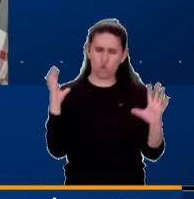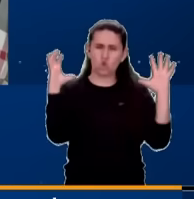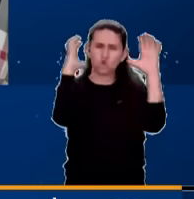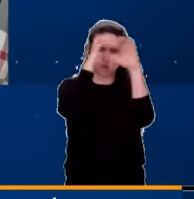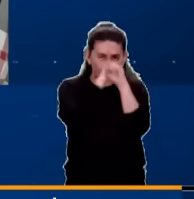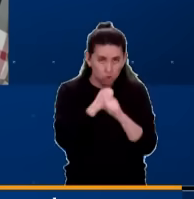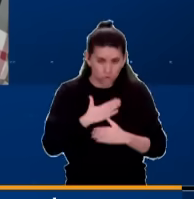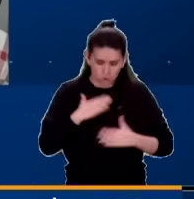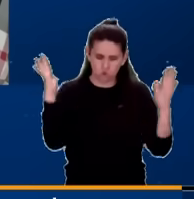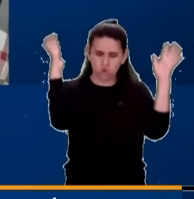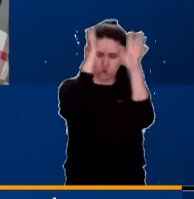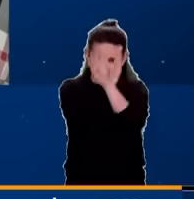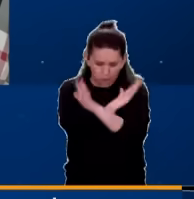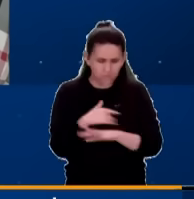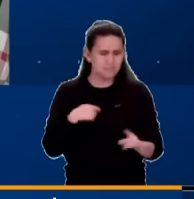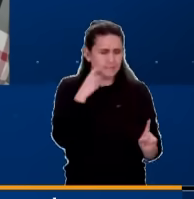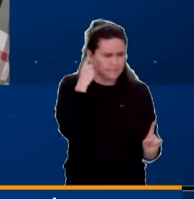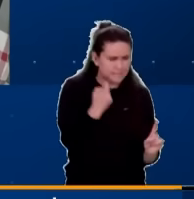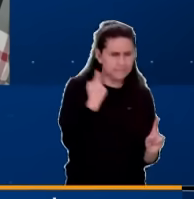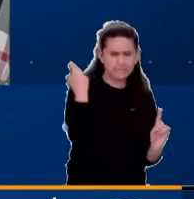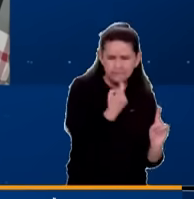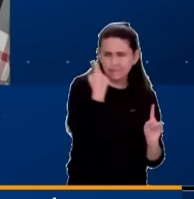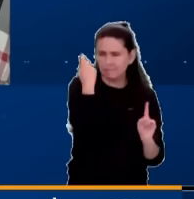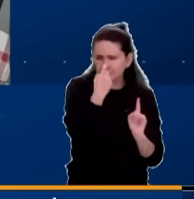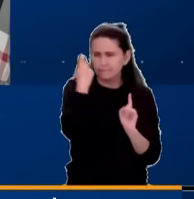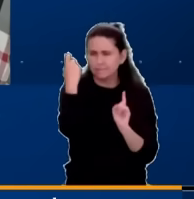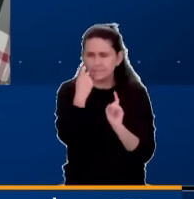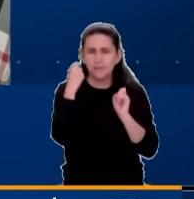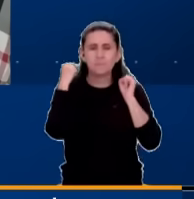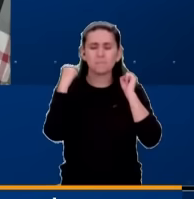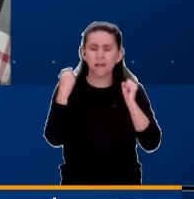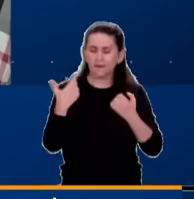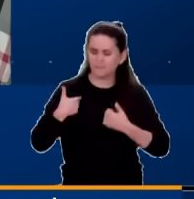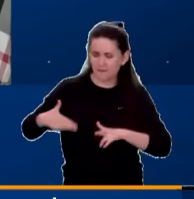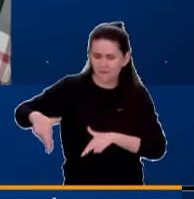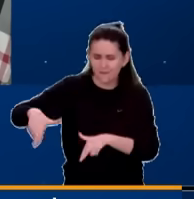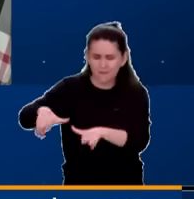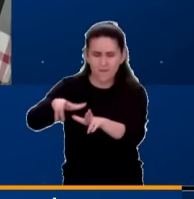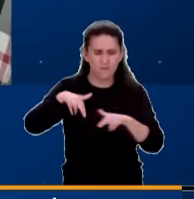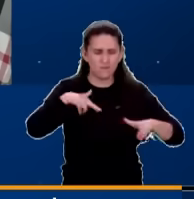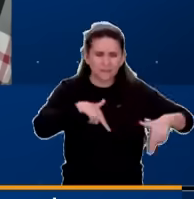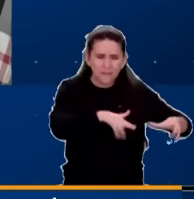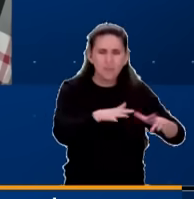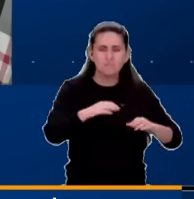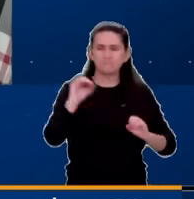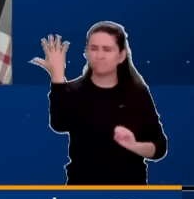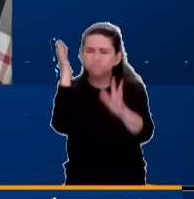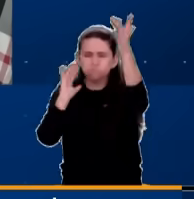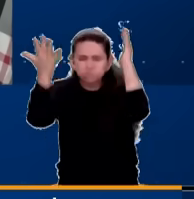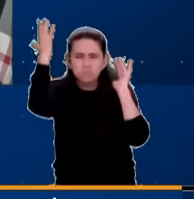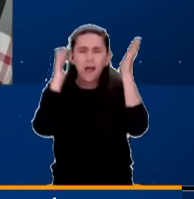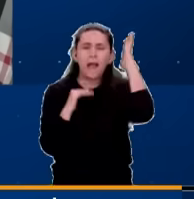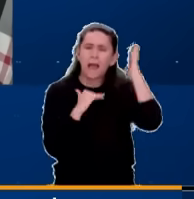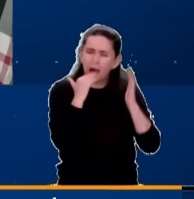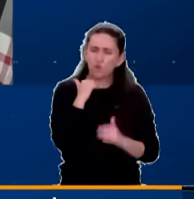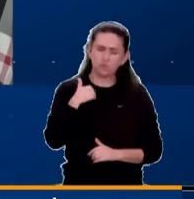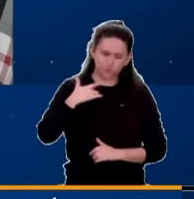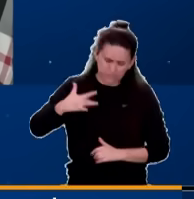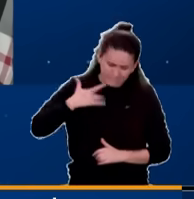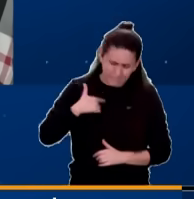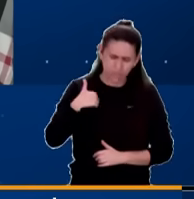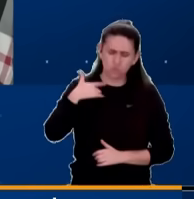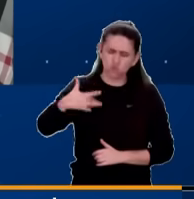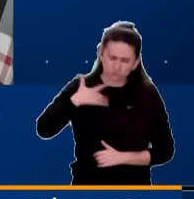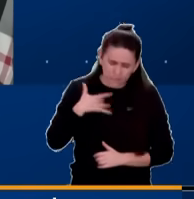busqué toda la noche la busqué por la orilla del caño, por los matorrales, porque yo presentía que ella le